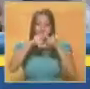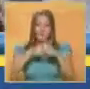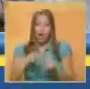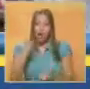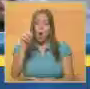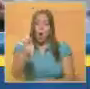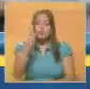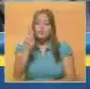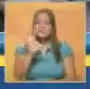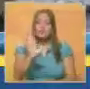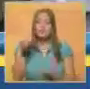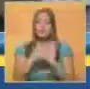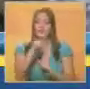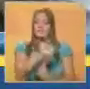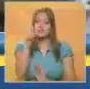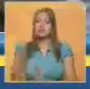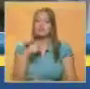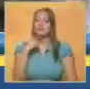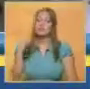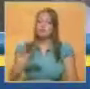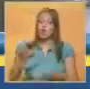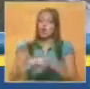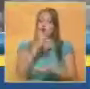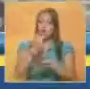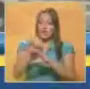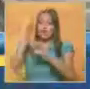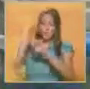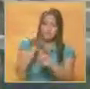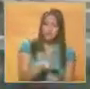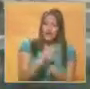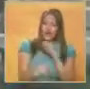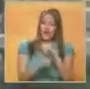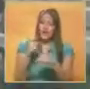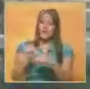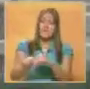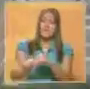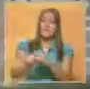ONU más de 5000 personas murieron por la represión y cada día la cifra aumenta